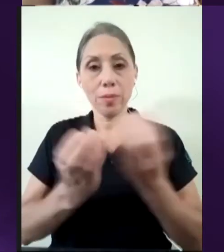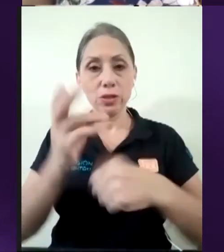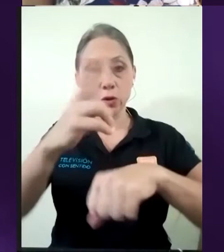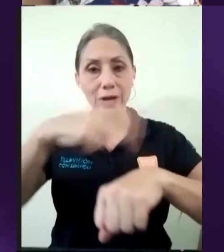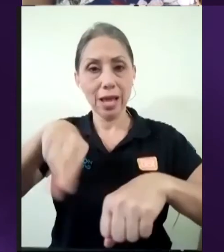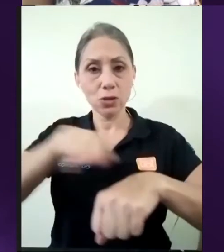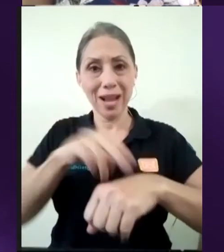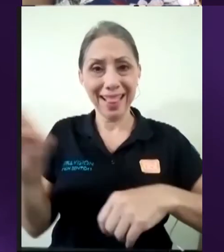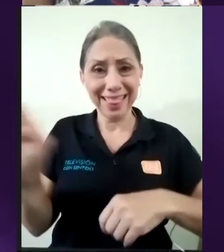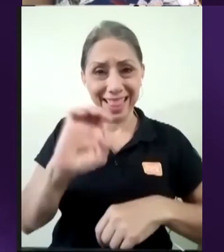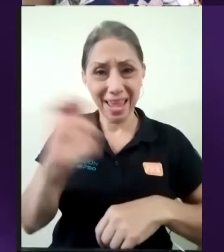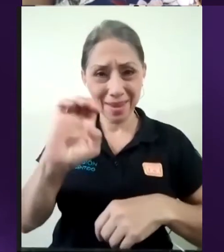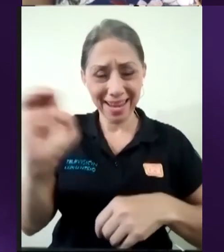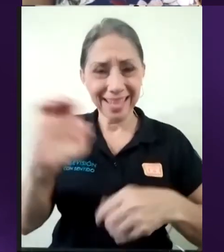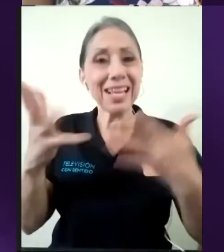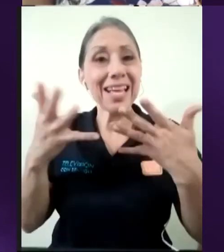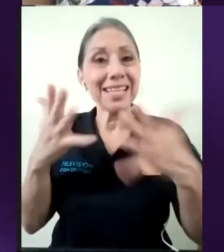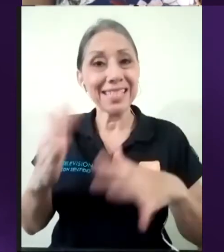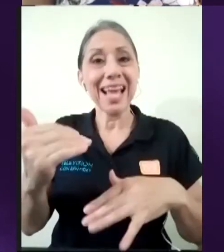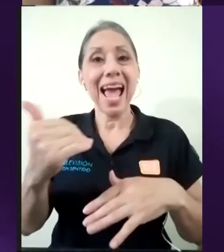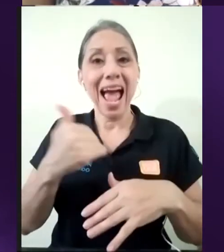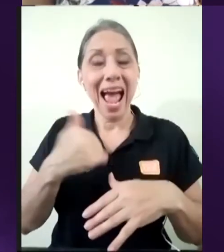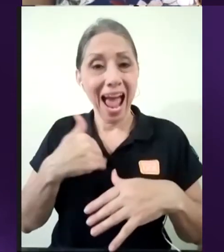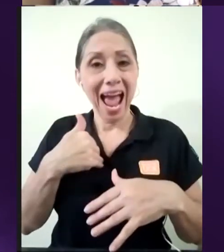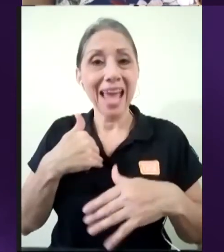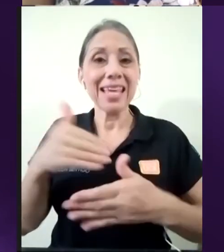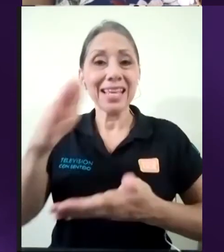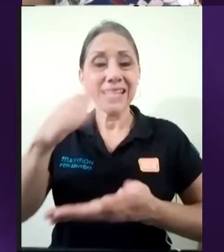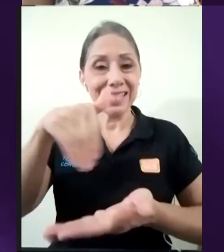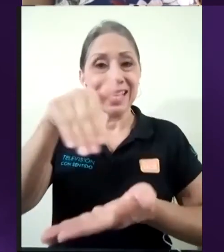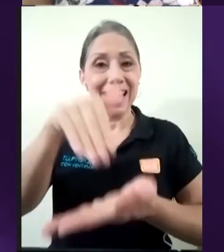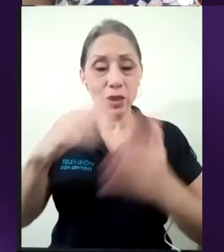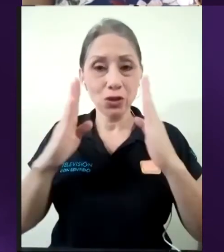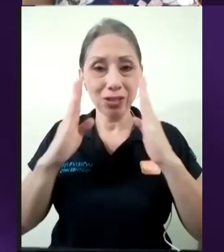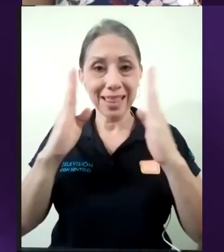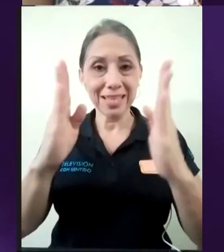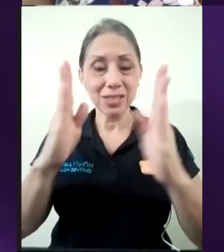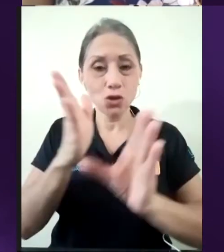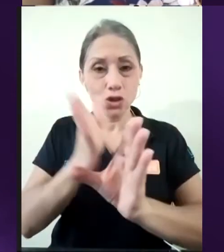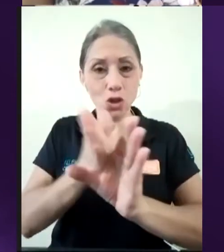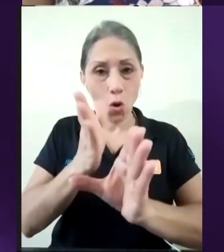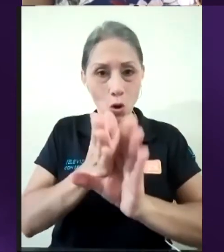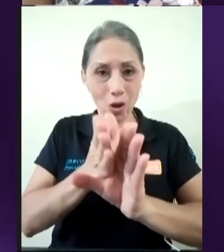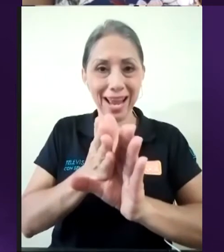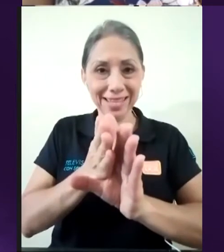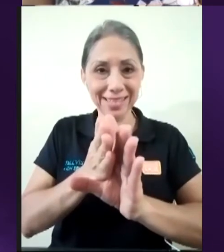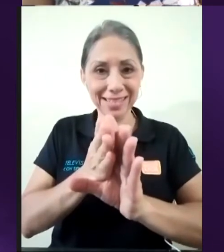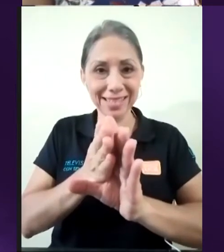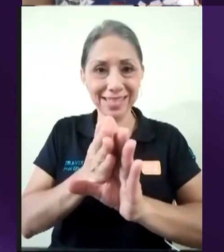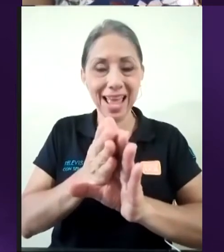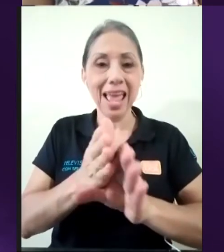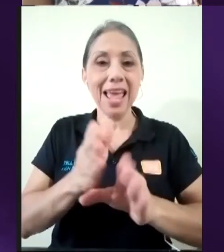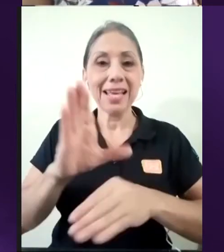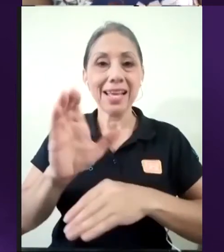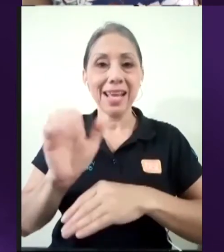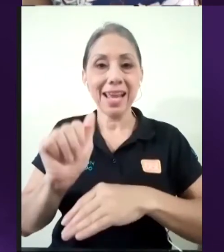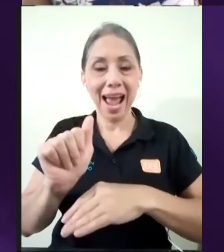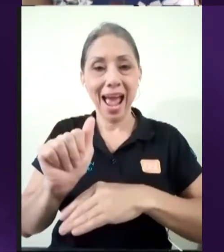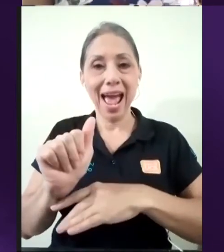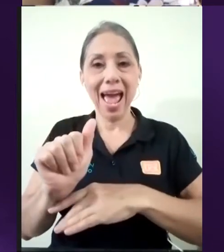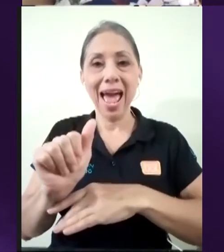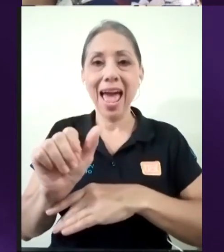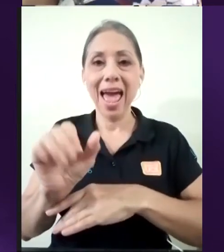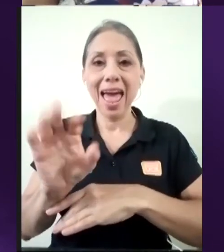los CATAPs, que son centros de atención psicológica, con quienes hemos estado coordinando, porque los CATAPs tienen